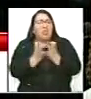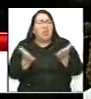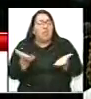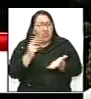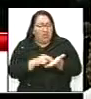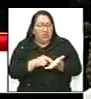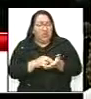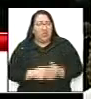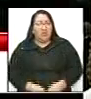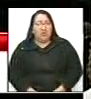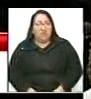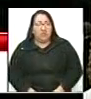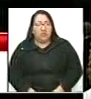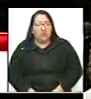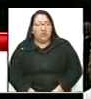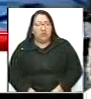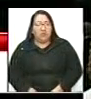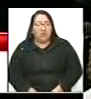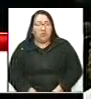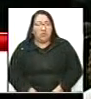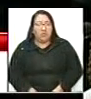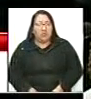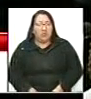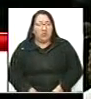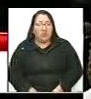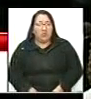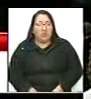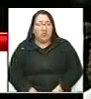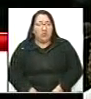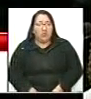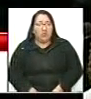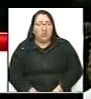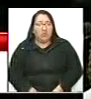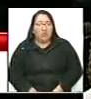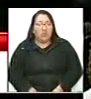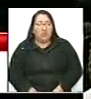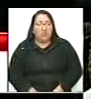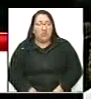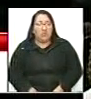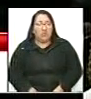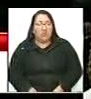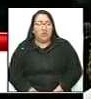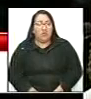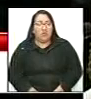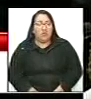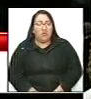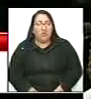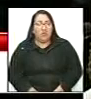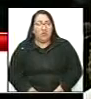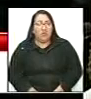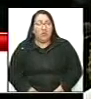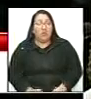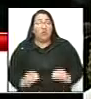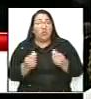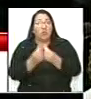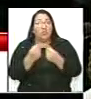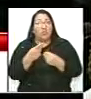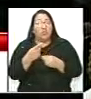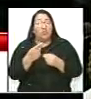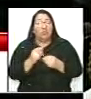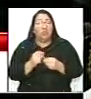salido la denuncia de un colaborador, la versión nada más de un colaborador, que el líder de un partido